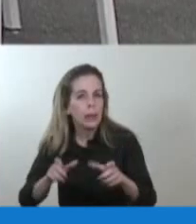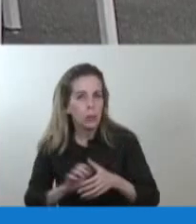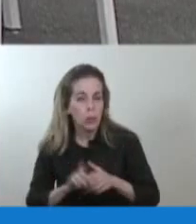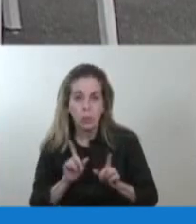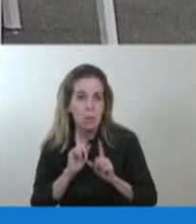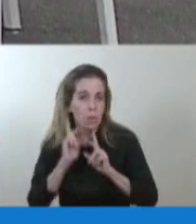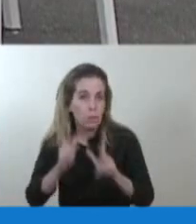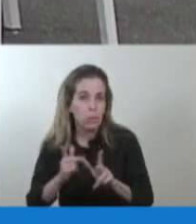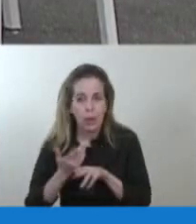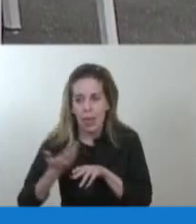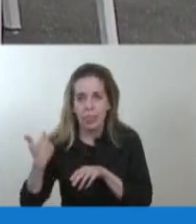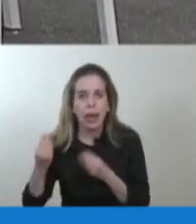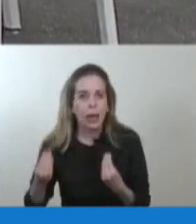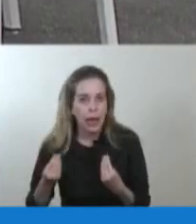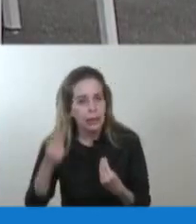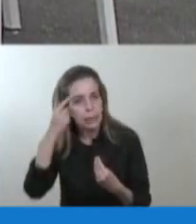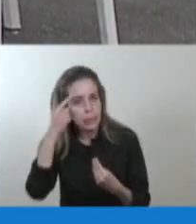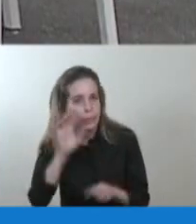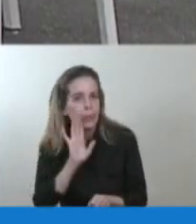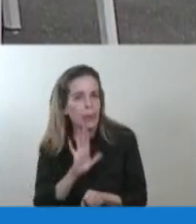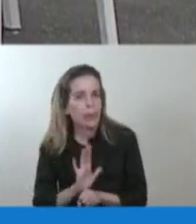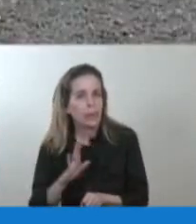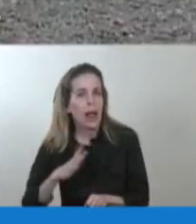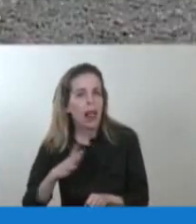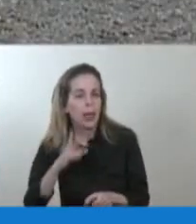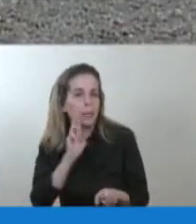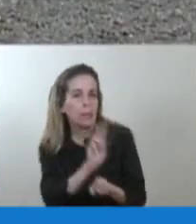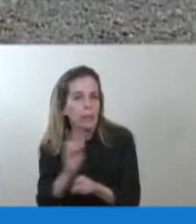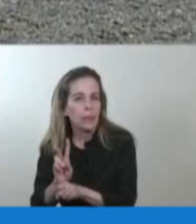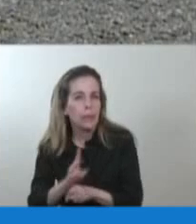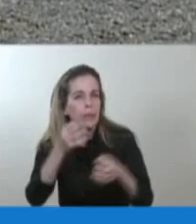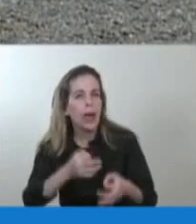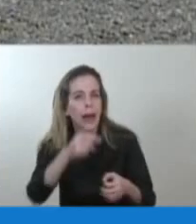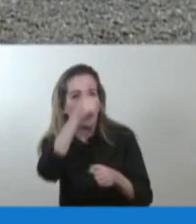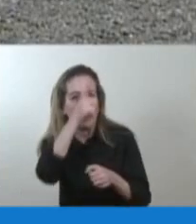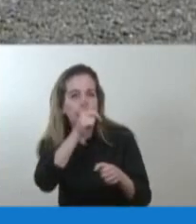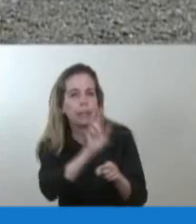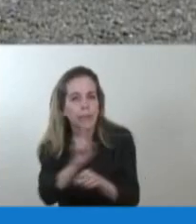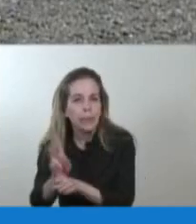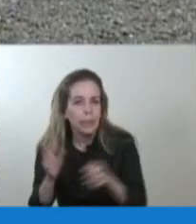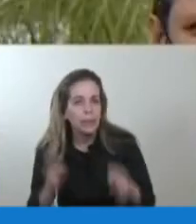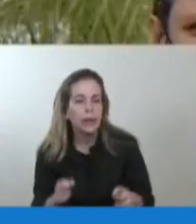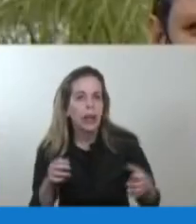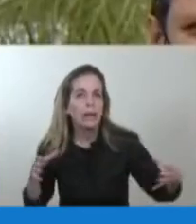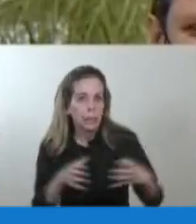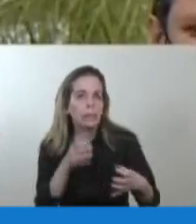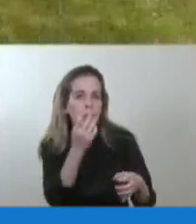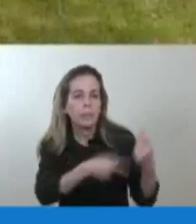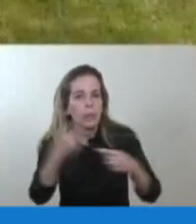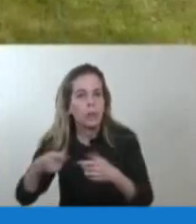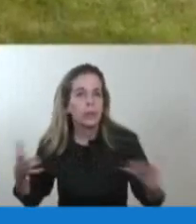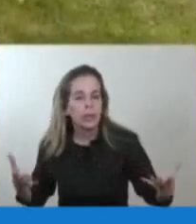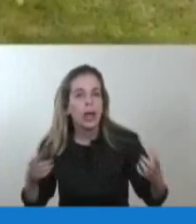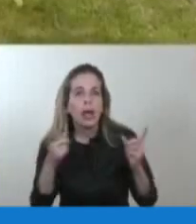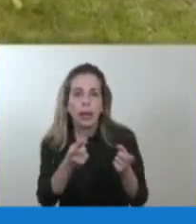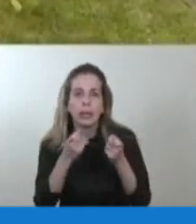se debe abordar el problema de la falta de seguridad de manera multidisciplinaria pero también se requiere una